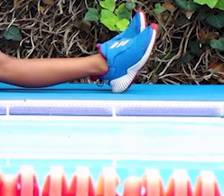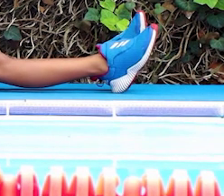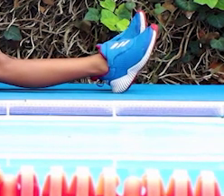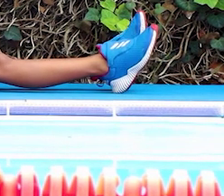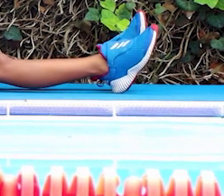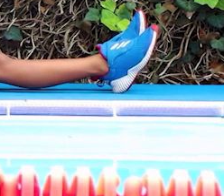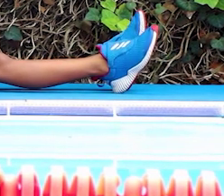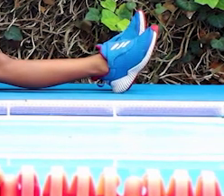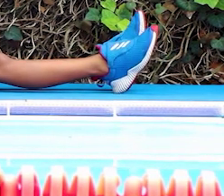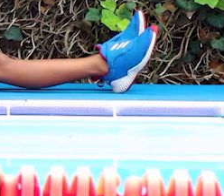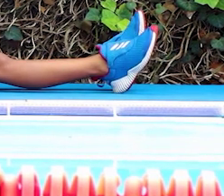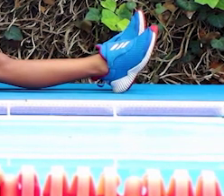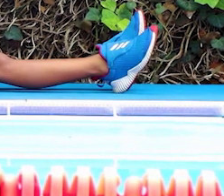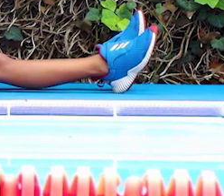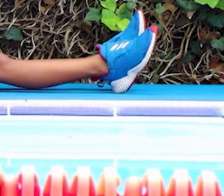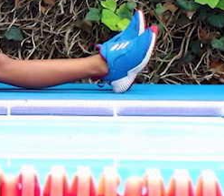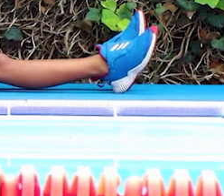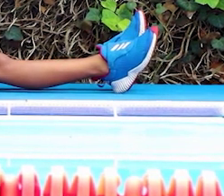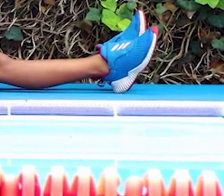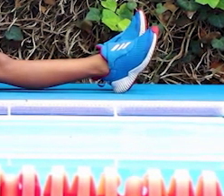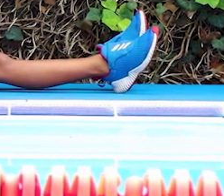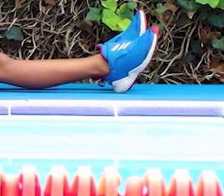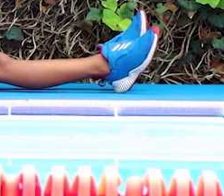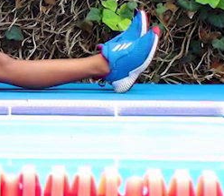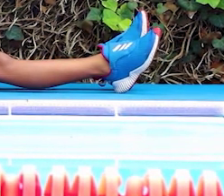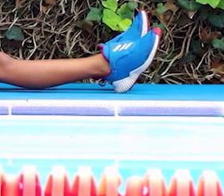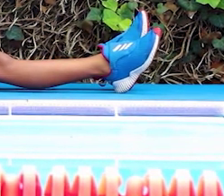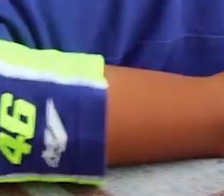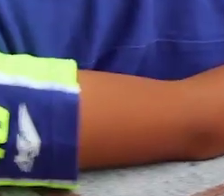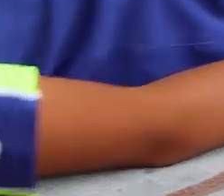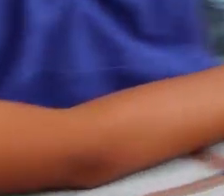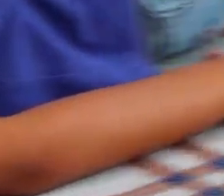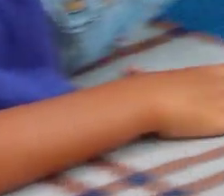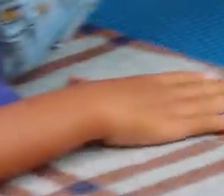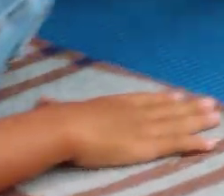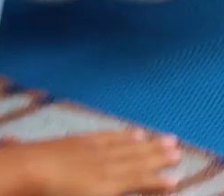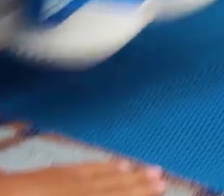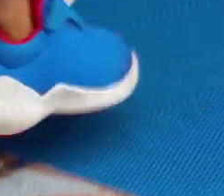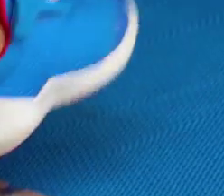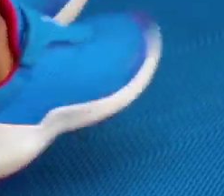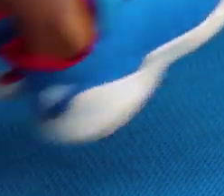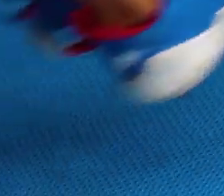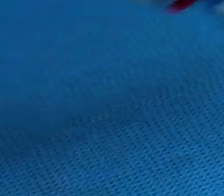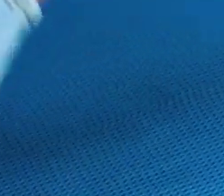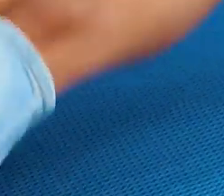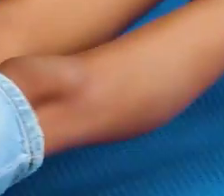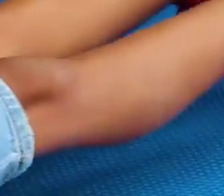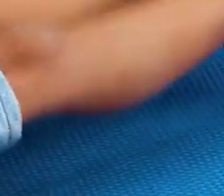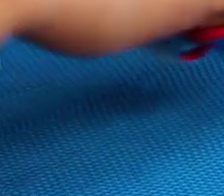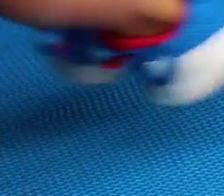Aspira. Ok. Última. 3,